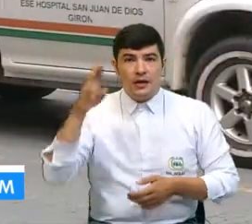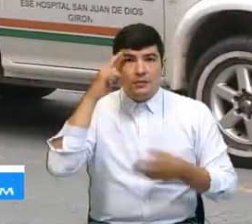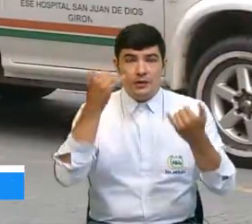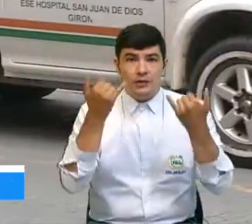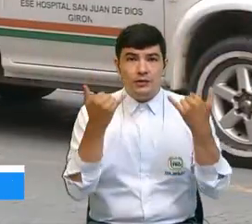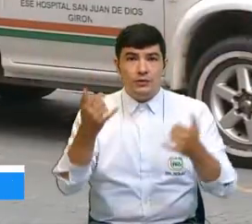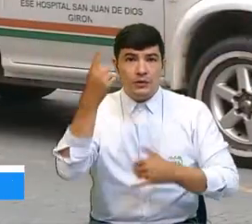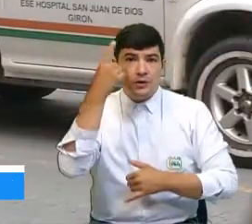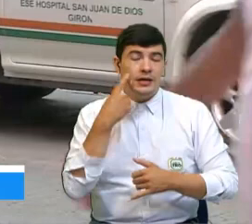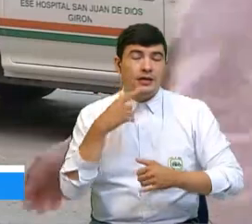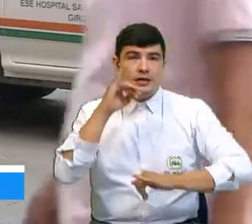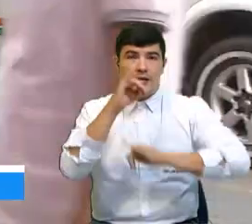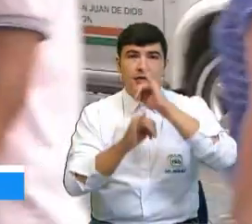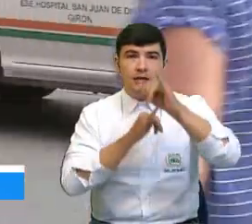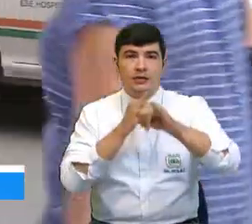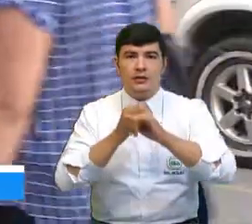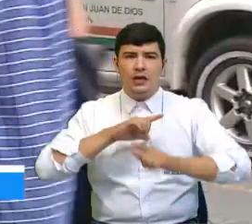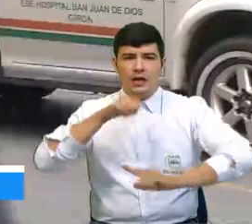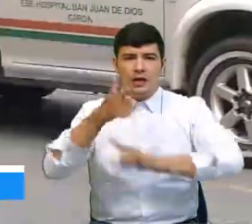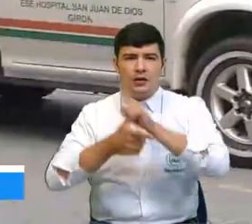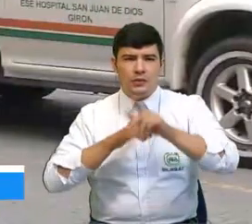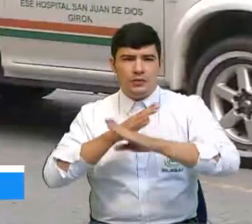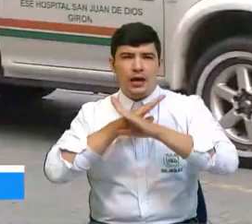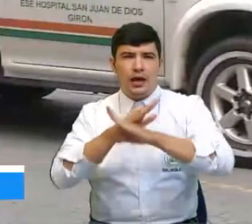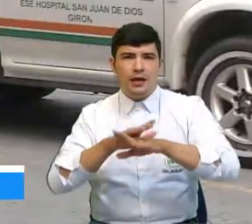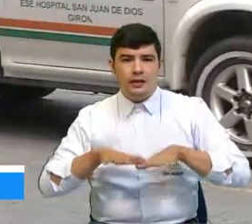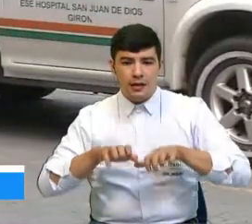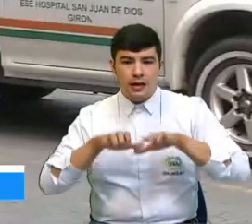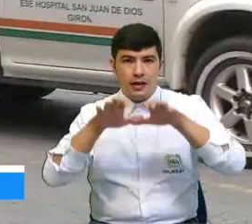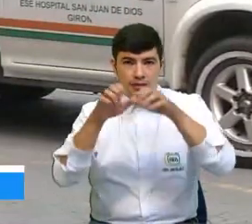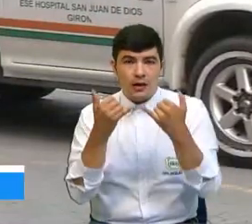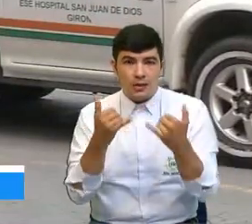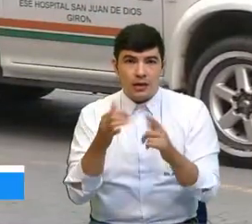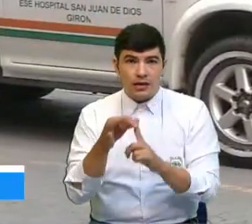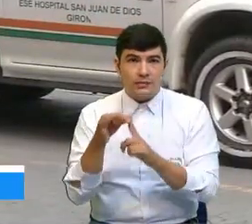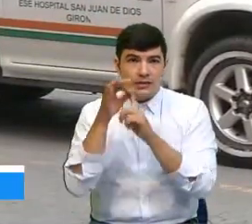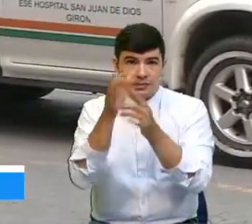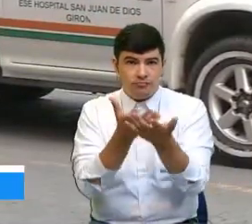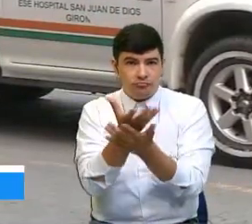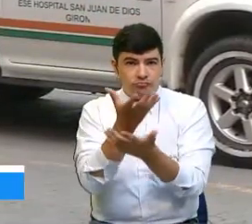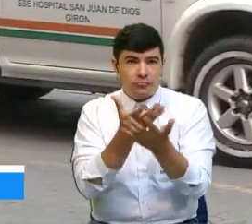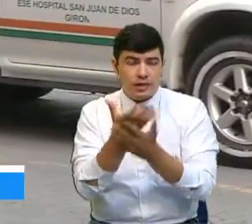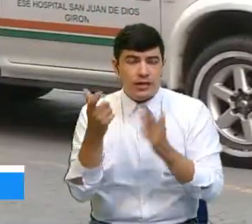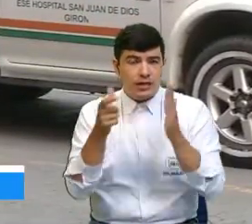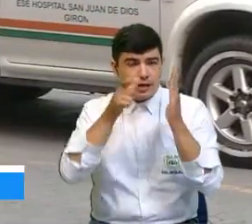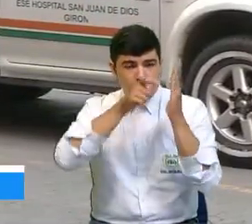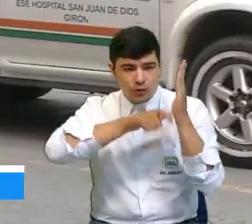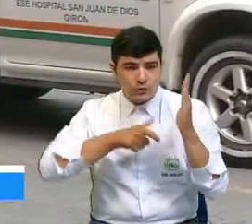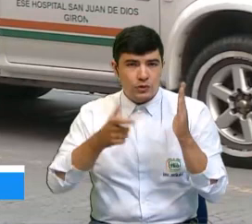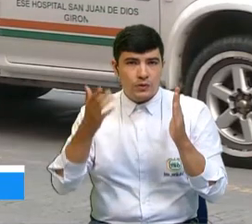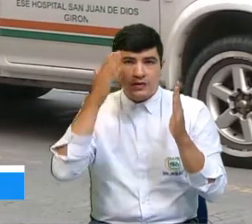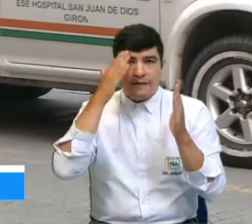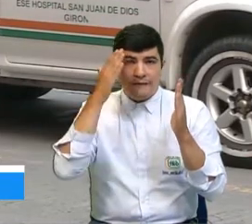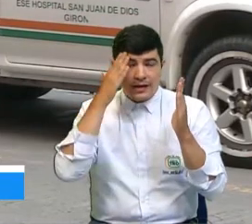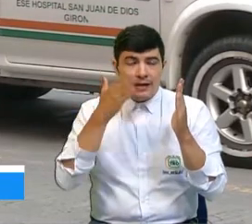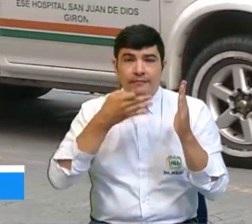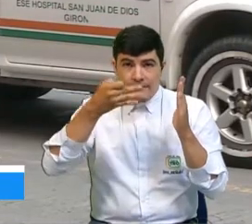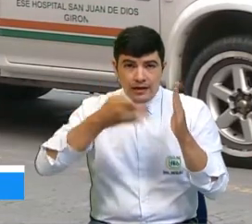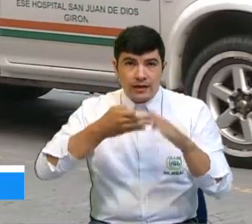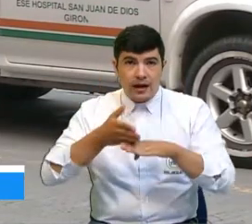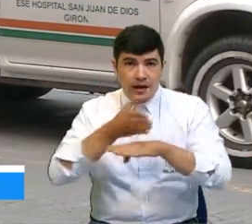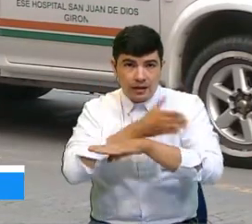internacional de la lucha contra el cáncer los especialistas recomiendan que el diagnóstico temprano y el tratamiento oportuno sean la clave fundamental